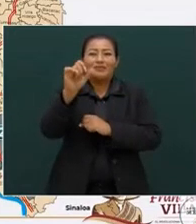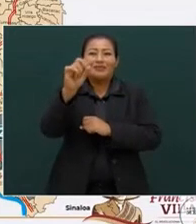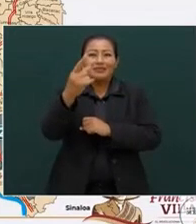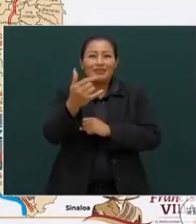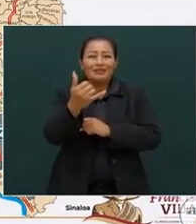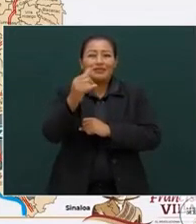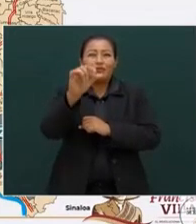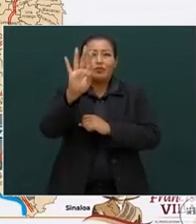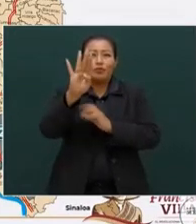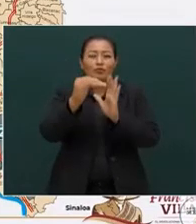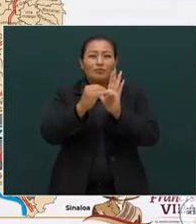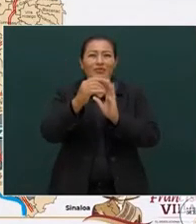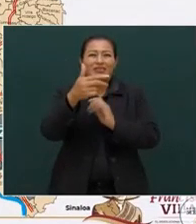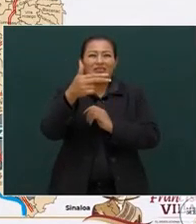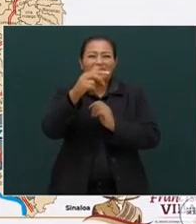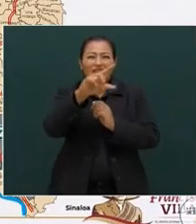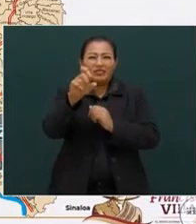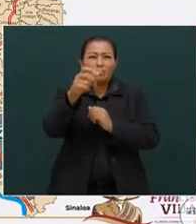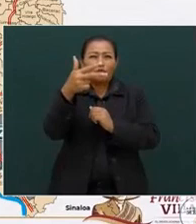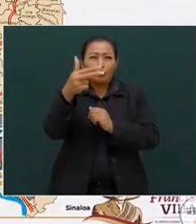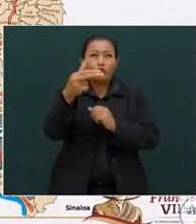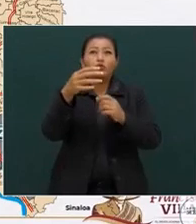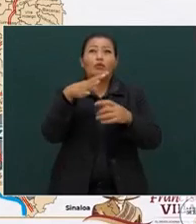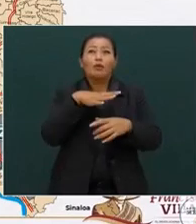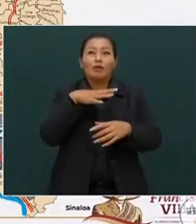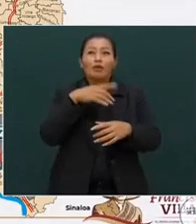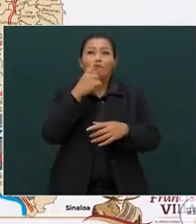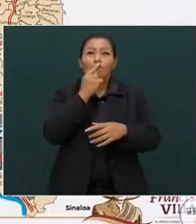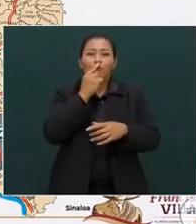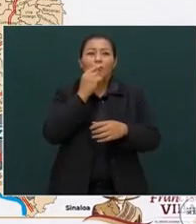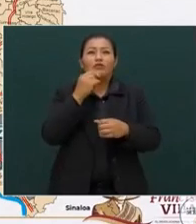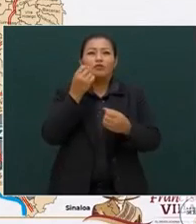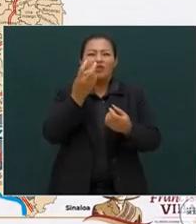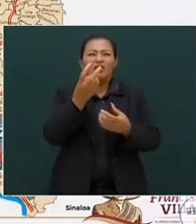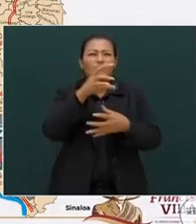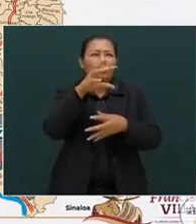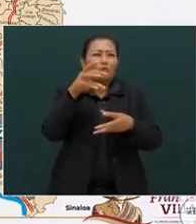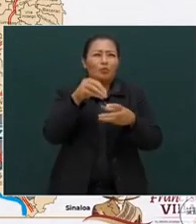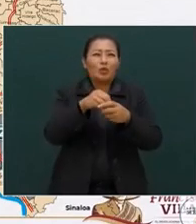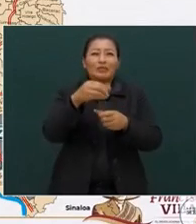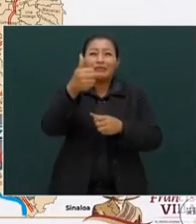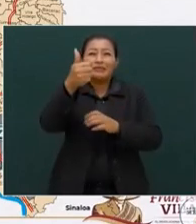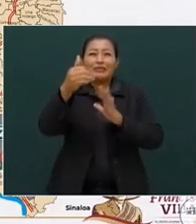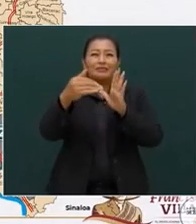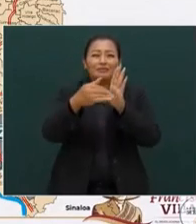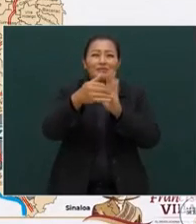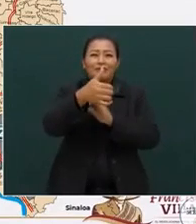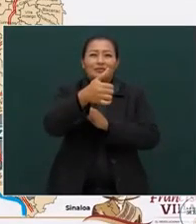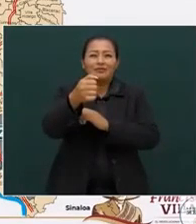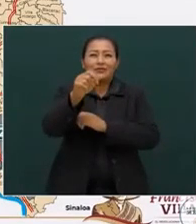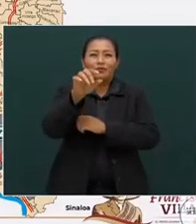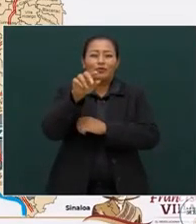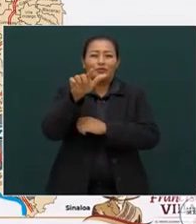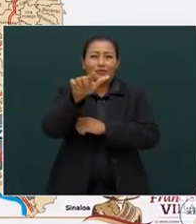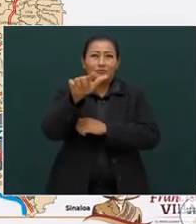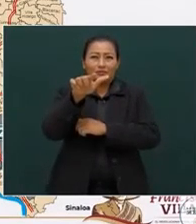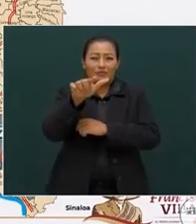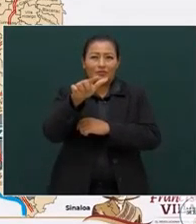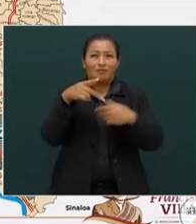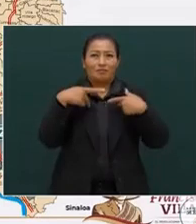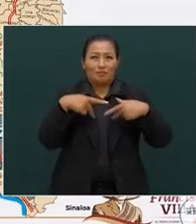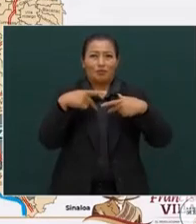.408 son operativos, de tal manera que tienen 6.617